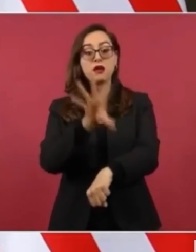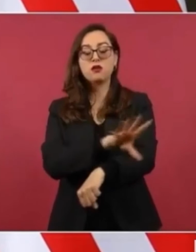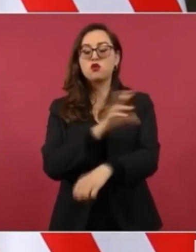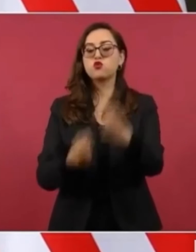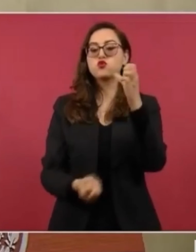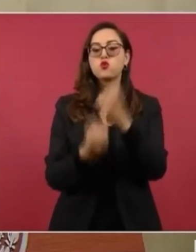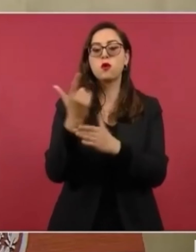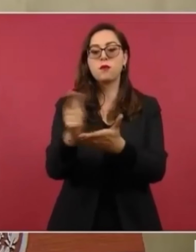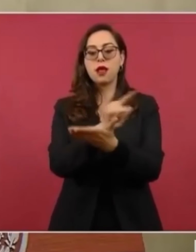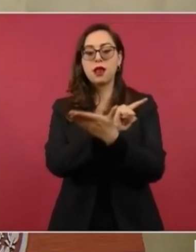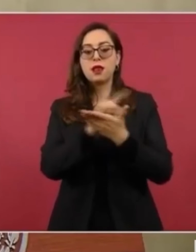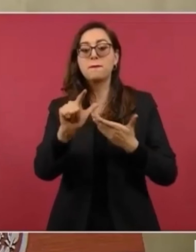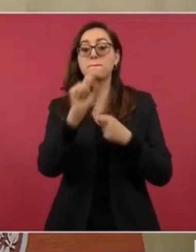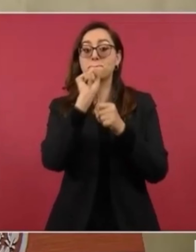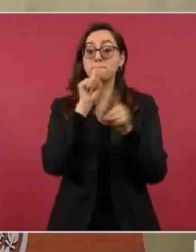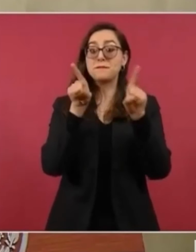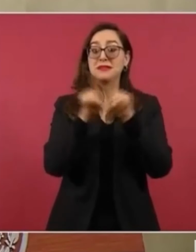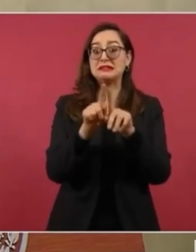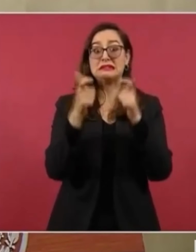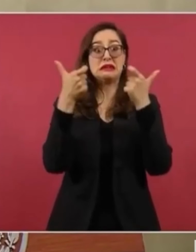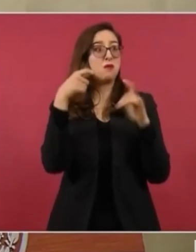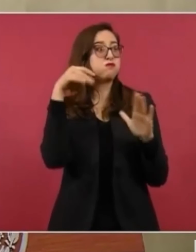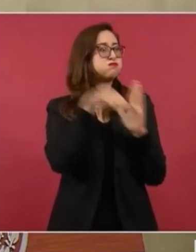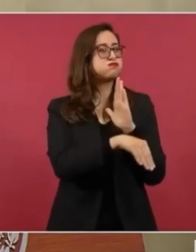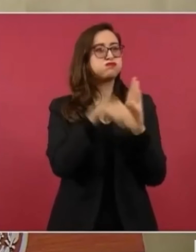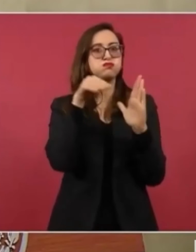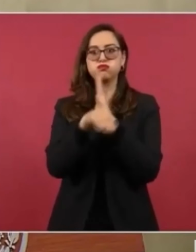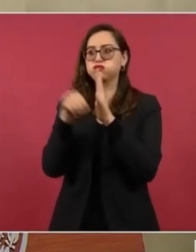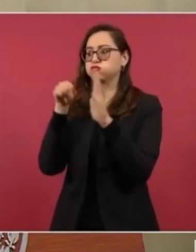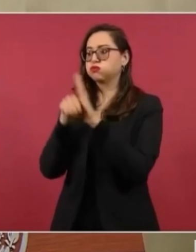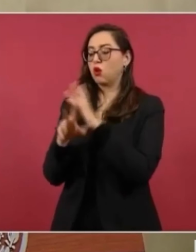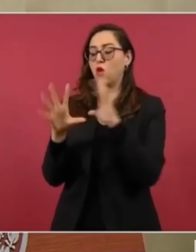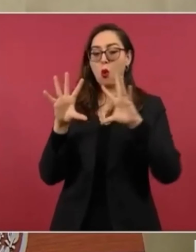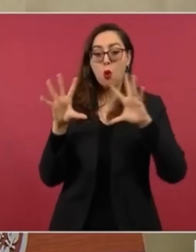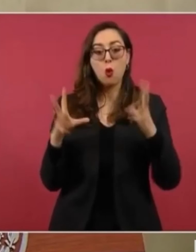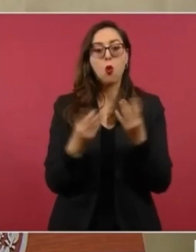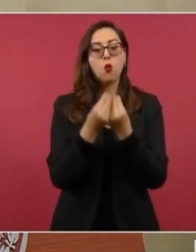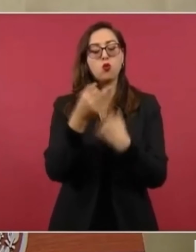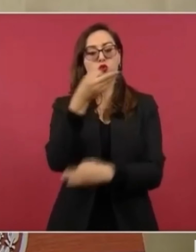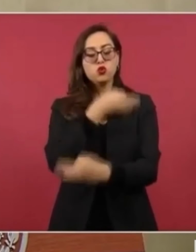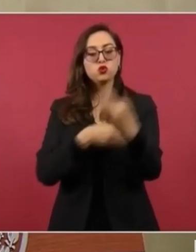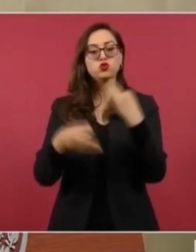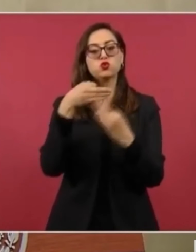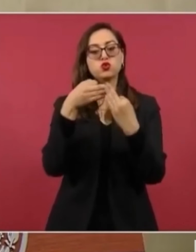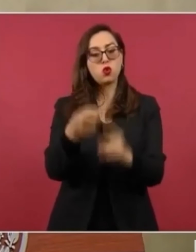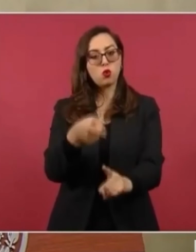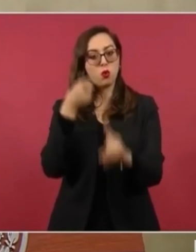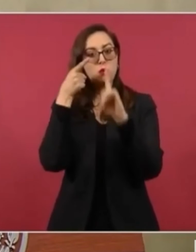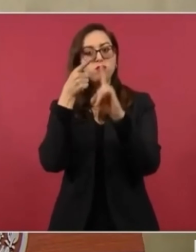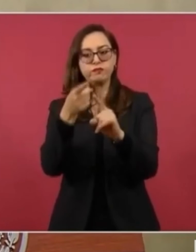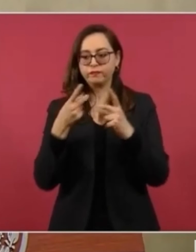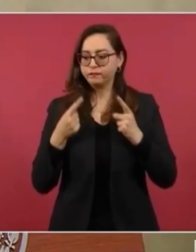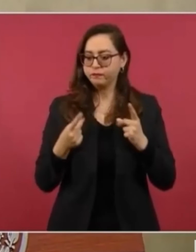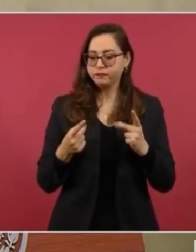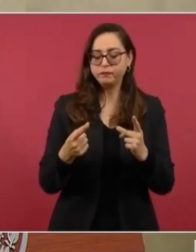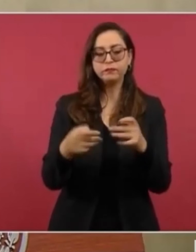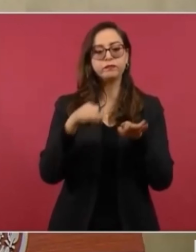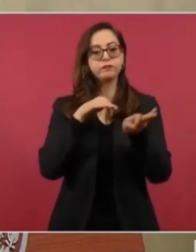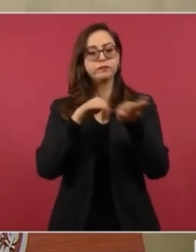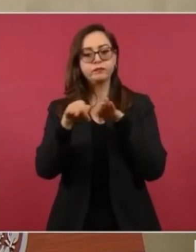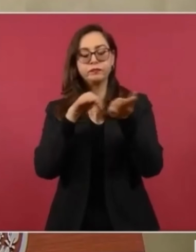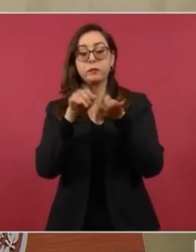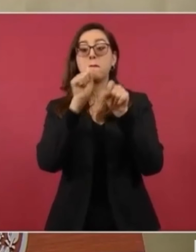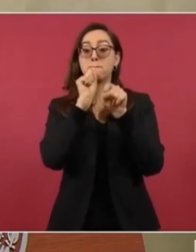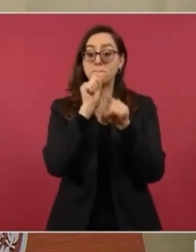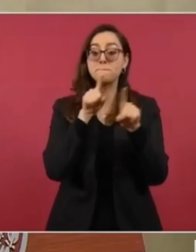significa trabajar juntos todos para llegar a las emisiones cero emisiones, vehículos también